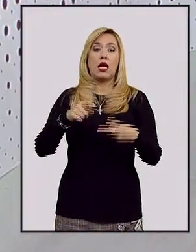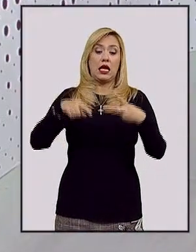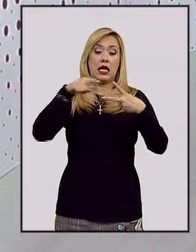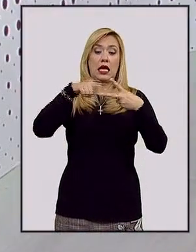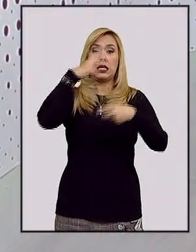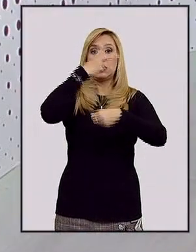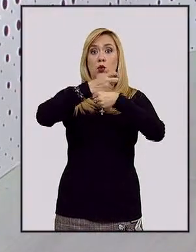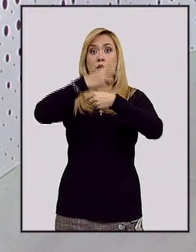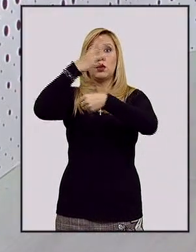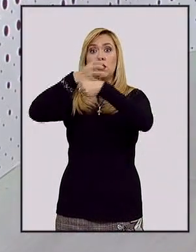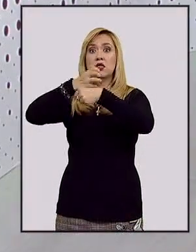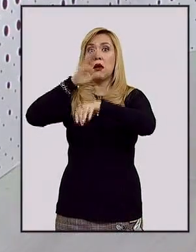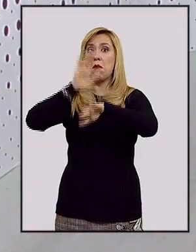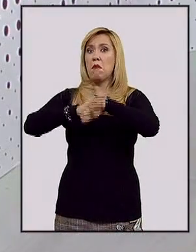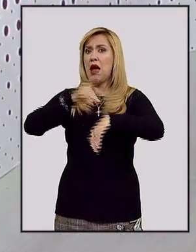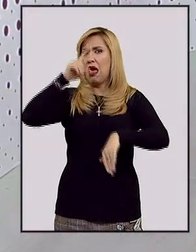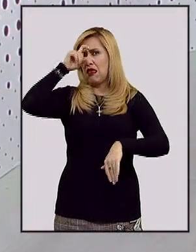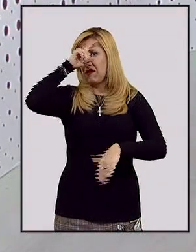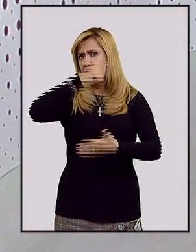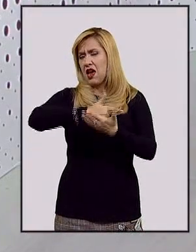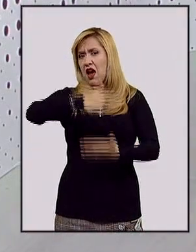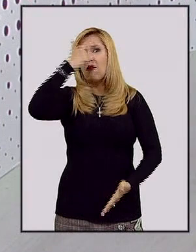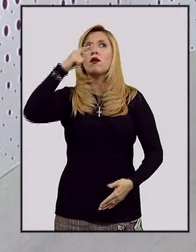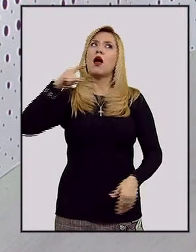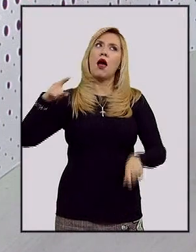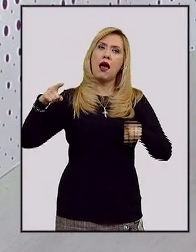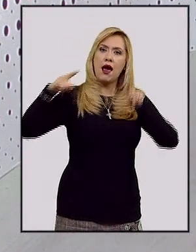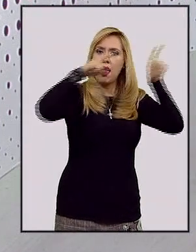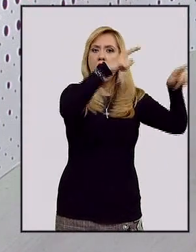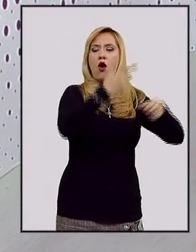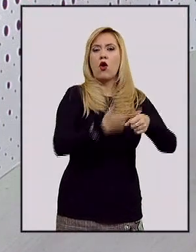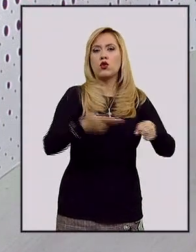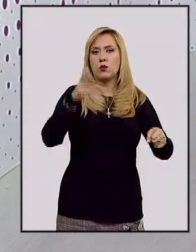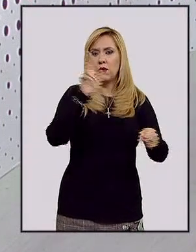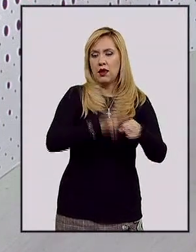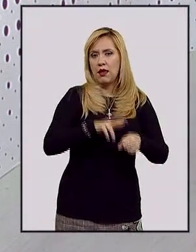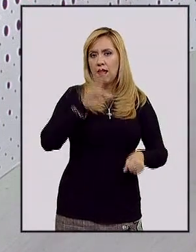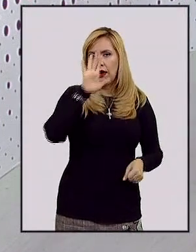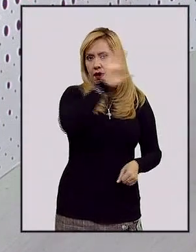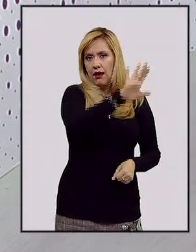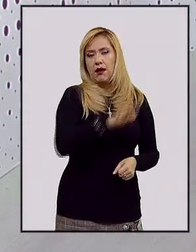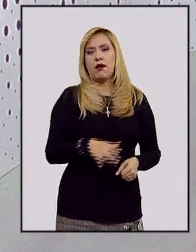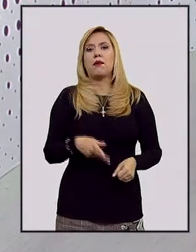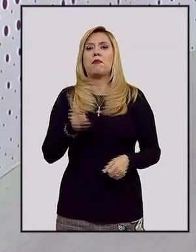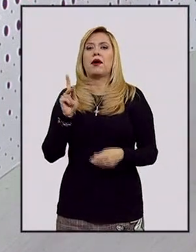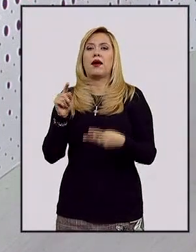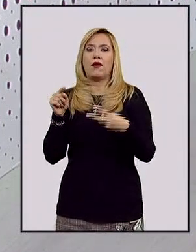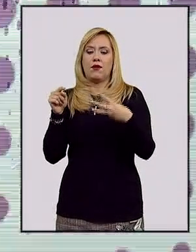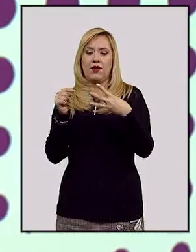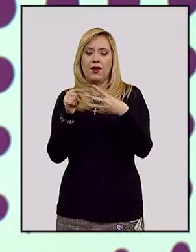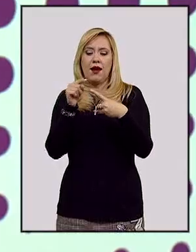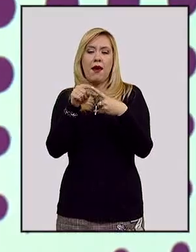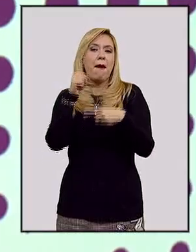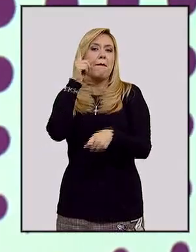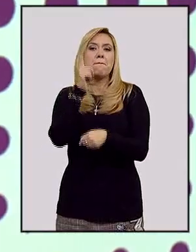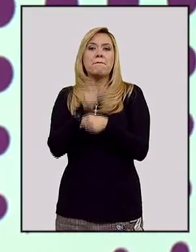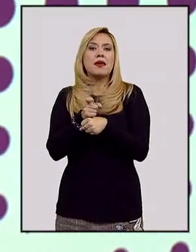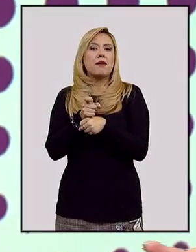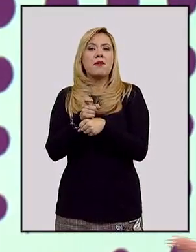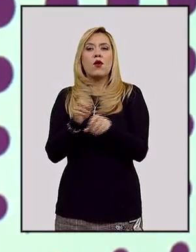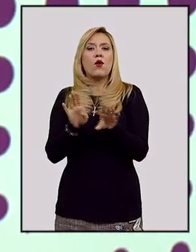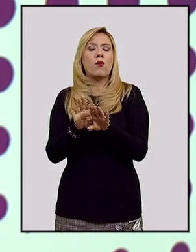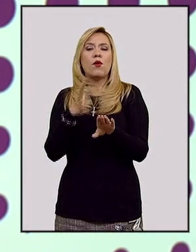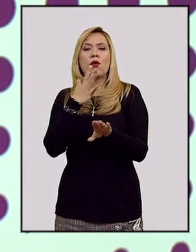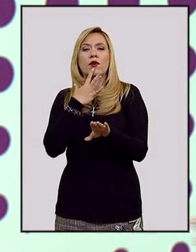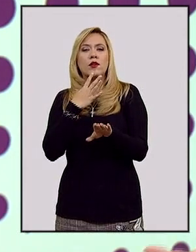al tercer nivel de atención. Pero claro, fortalecer el primer nivel de atención se dice pronto, pero es un trabajo